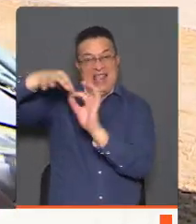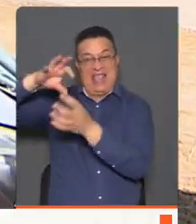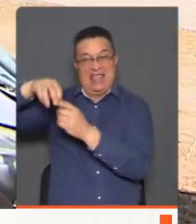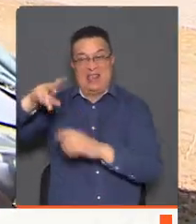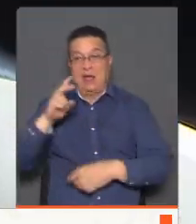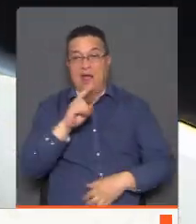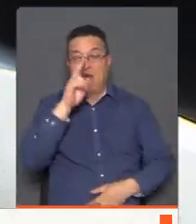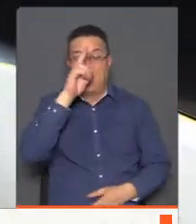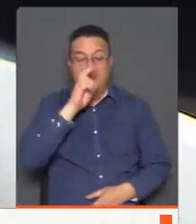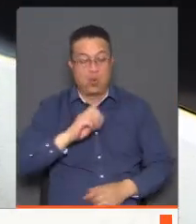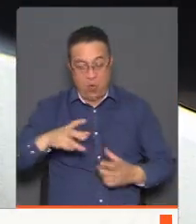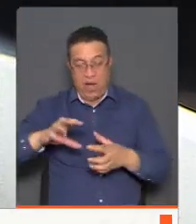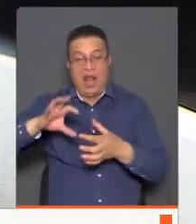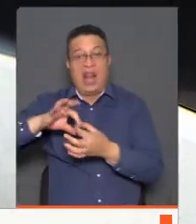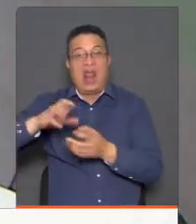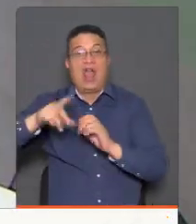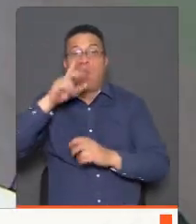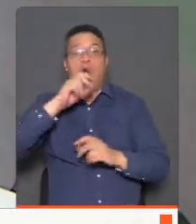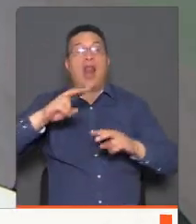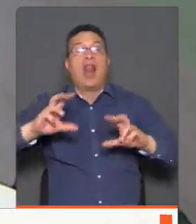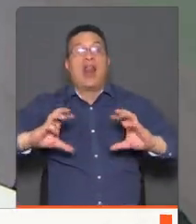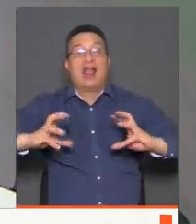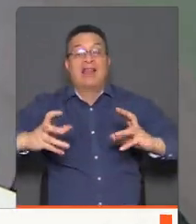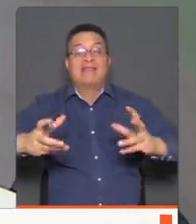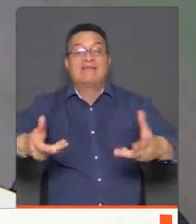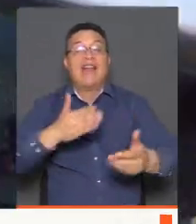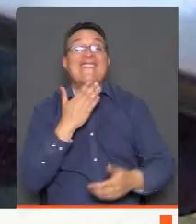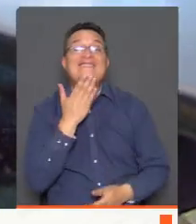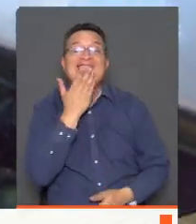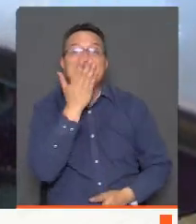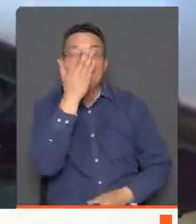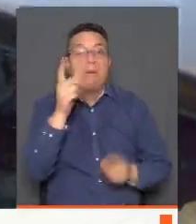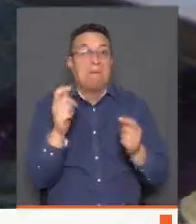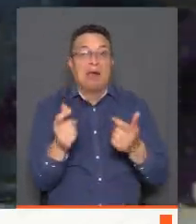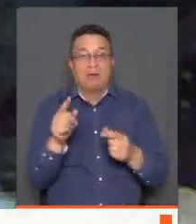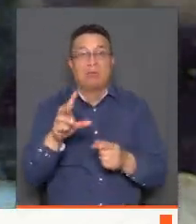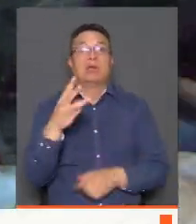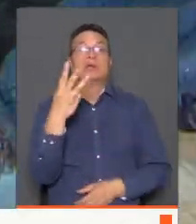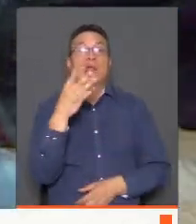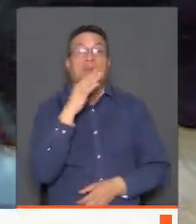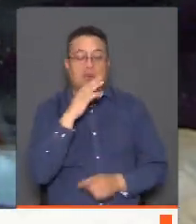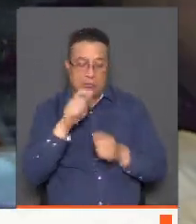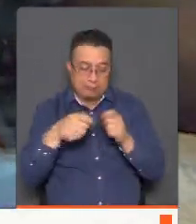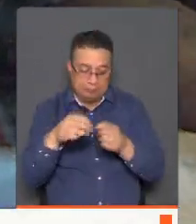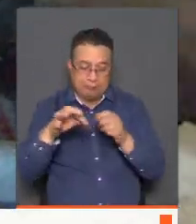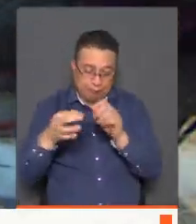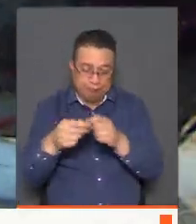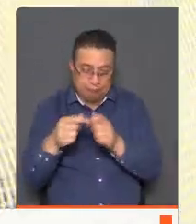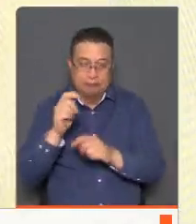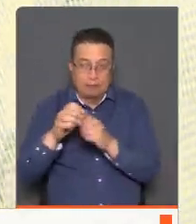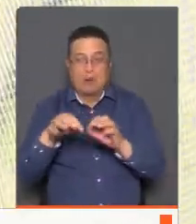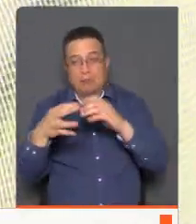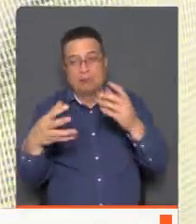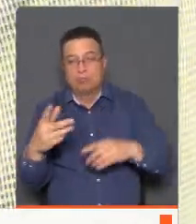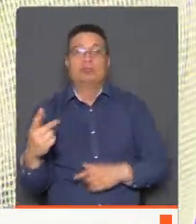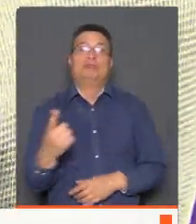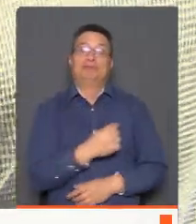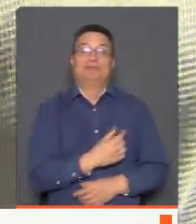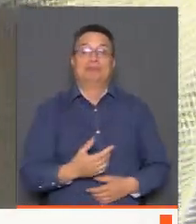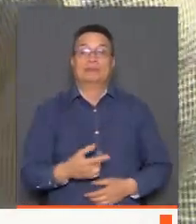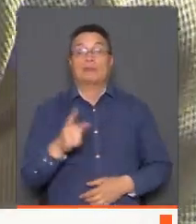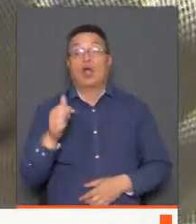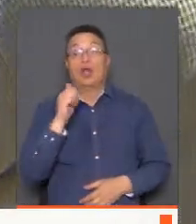de neumáticos para la nieve. Una rutina en la que demora 3 minutos en instalar y desatar. Pero esto tengo que